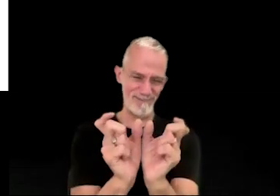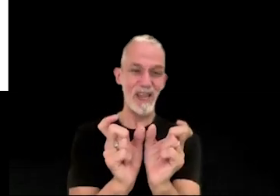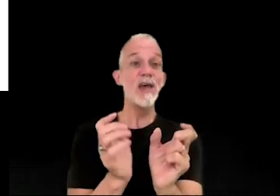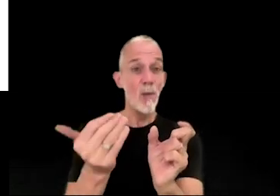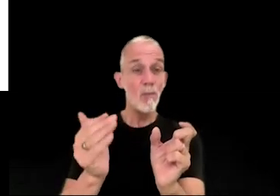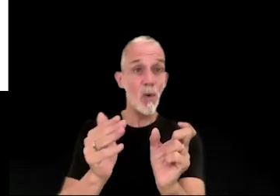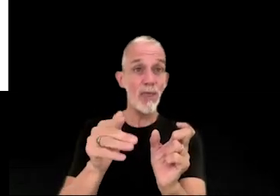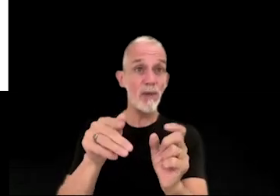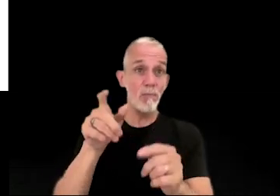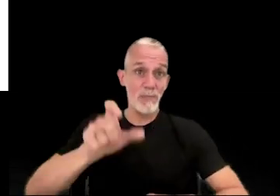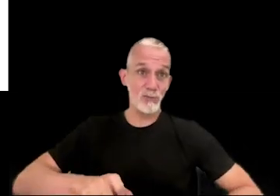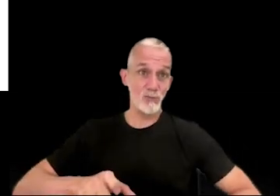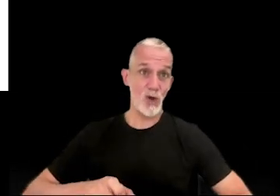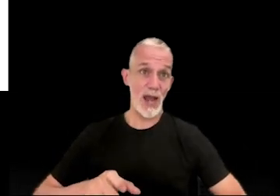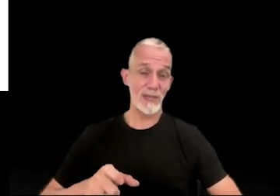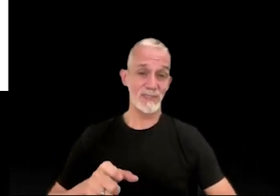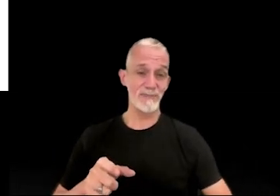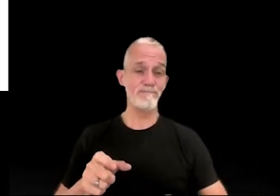responsables solidarios,